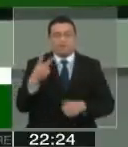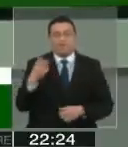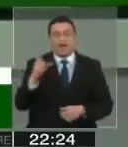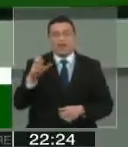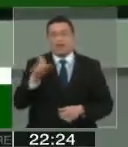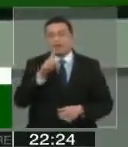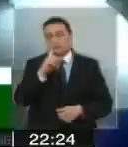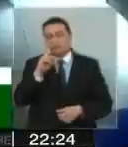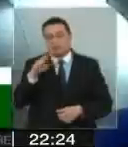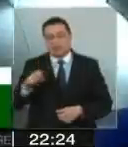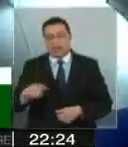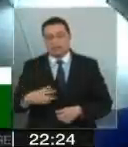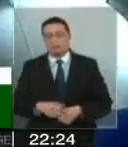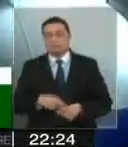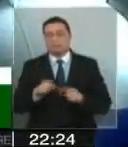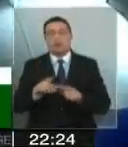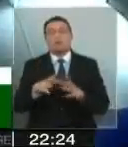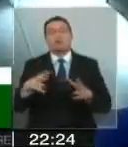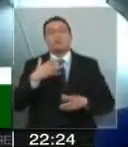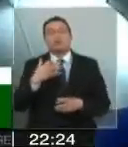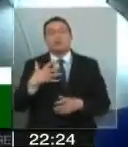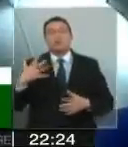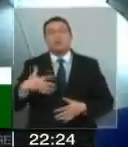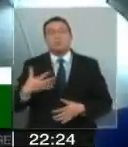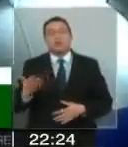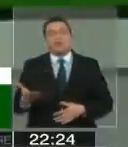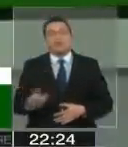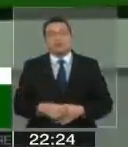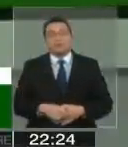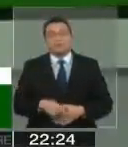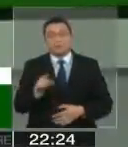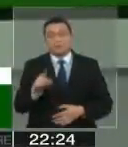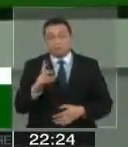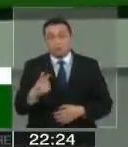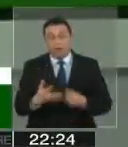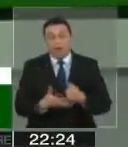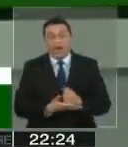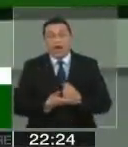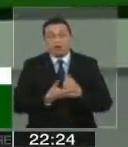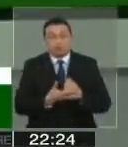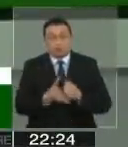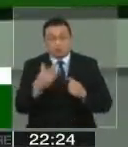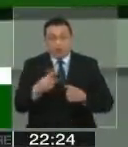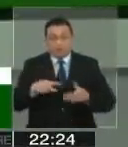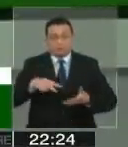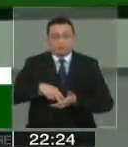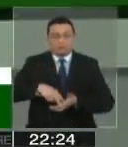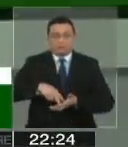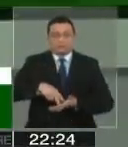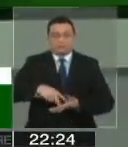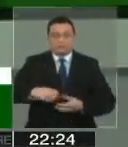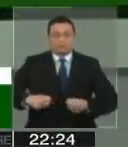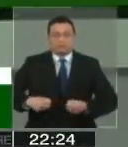Valentina. ¿Y por qué han sido tan claves ellos? Porque uno te tiene que ayudar a sostener. Nosotros,